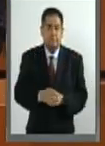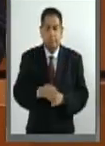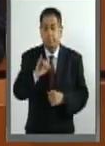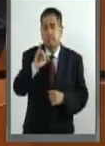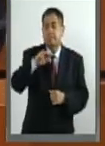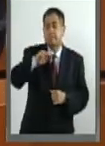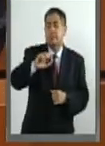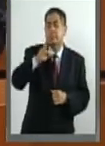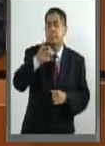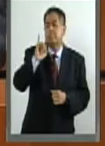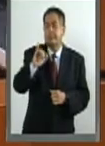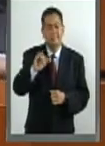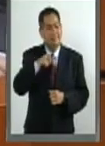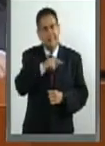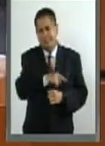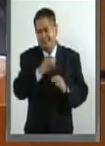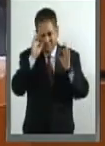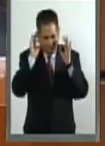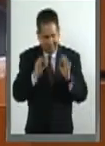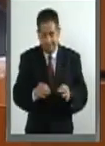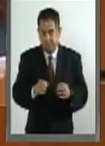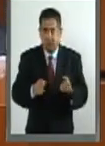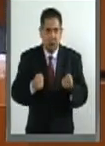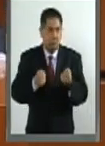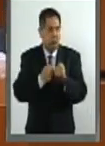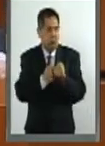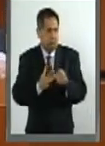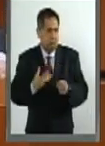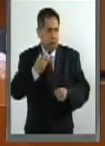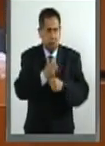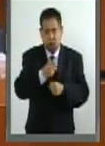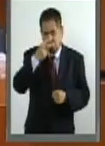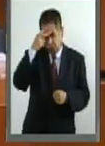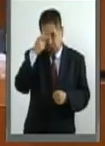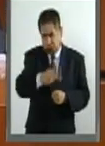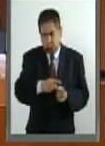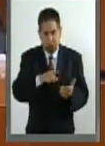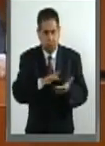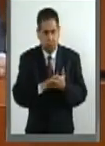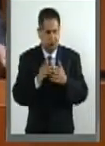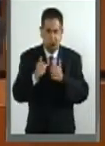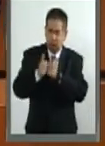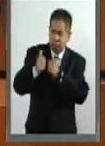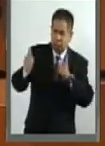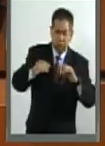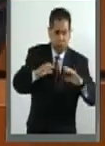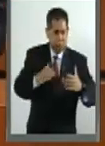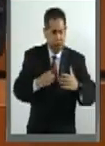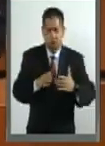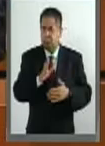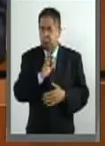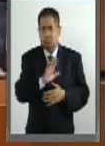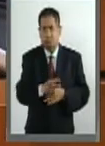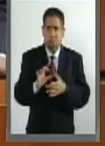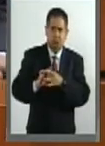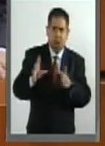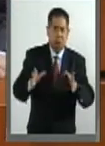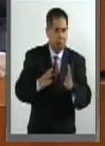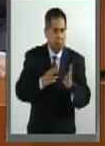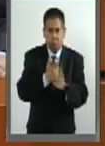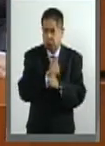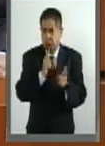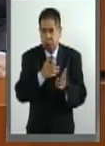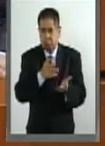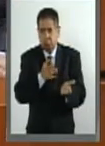es una institución que fortalece al Estado mexicano, que tiene autonomía constitucional y que le da